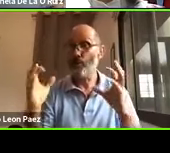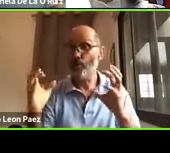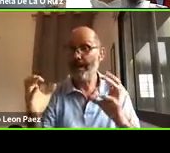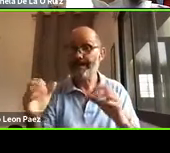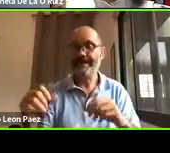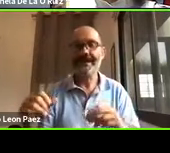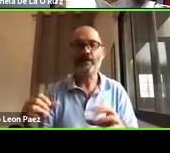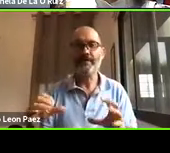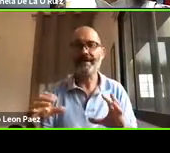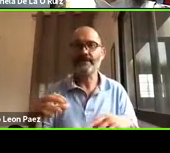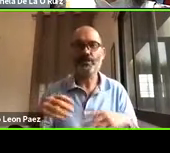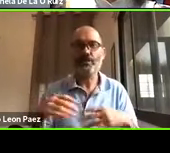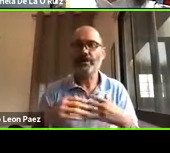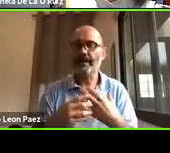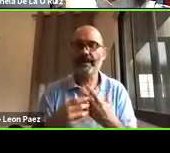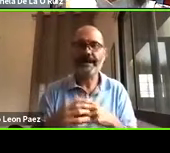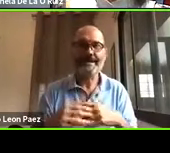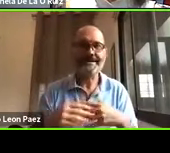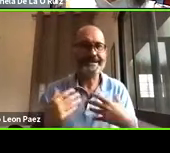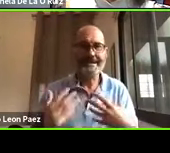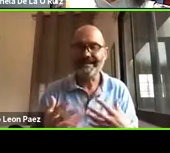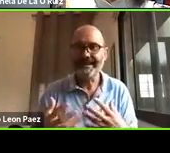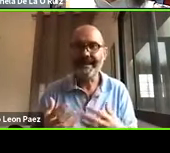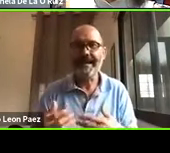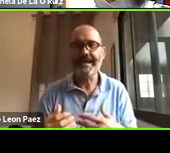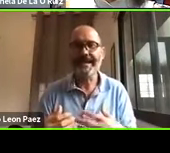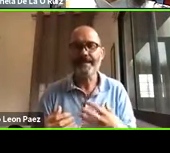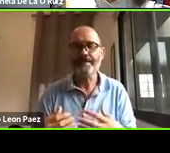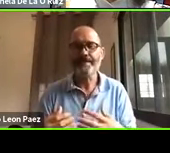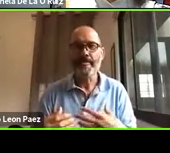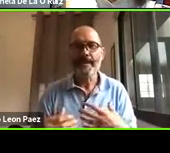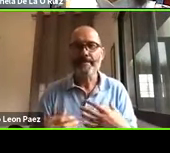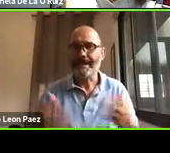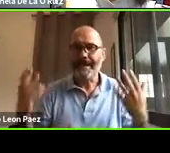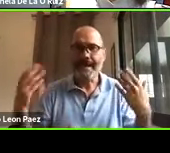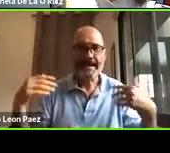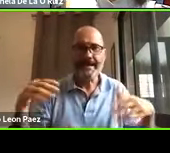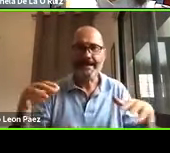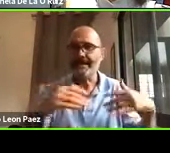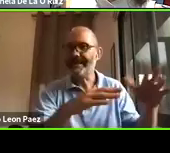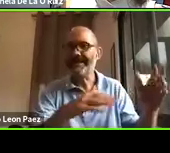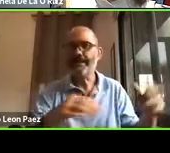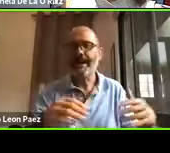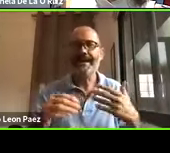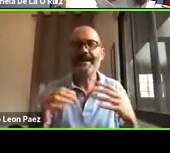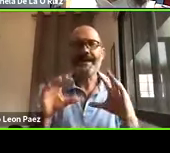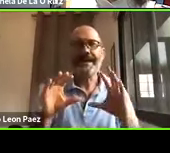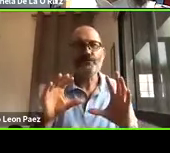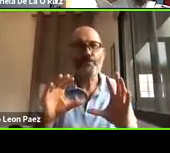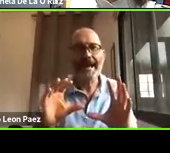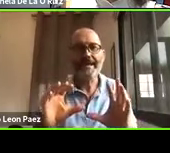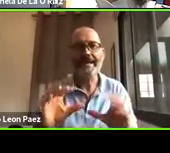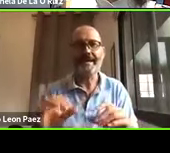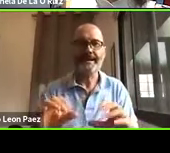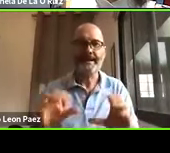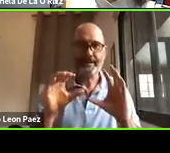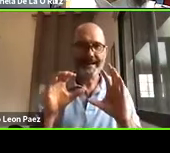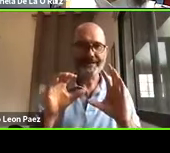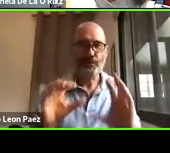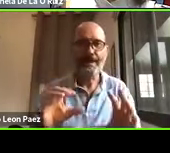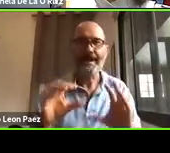ellas no pueden tener la conversación aisha dice que se tiene que ir verdad y ella se va y que a su madre